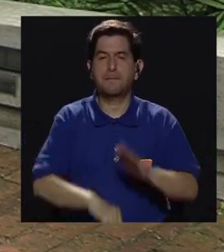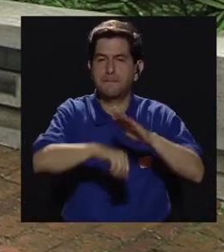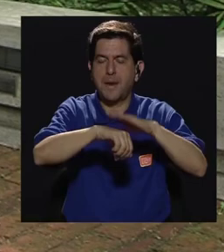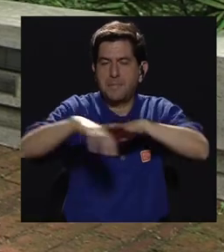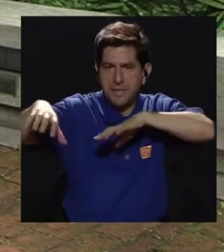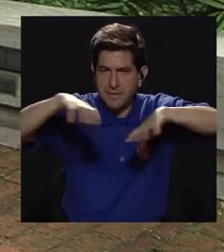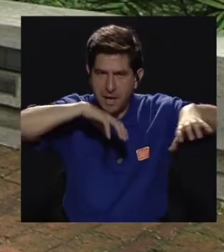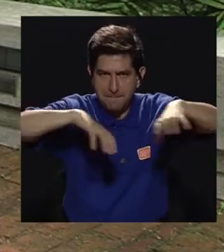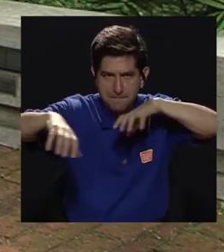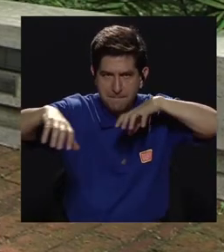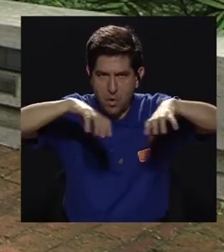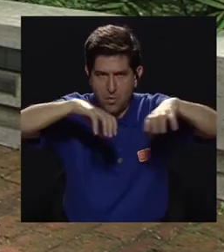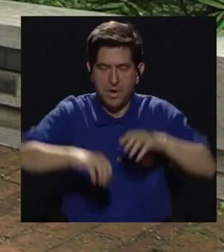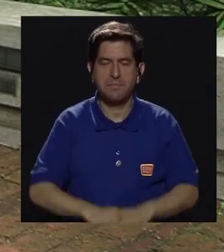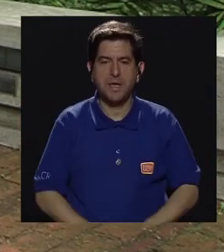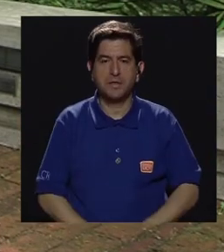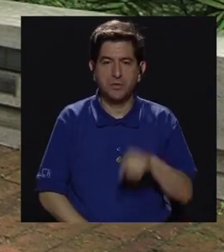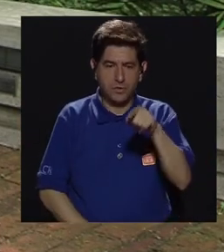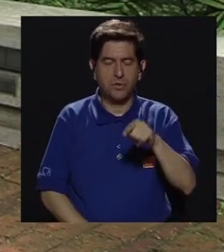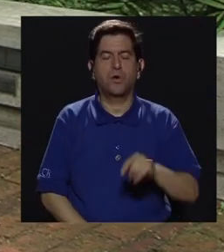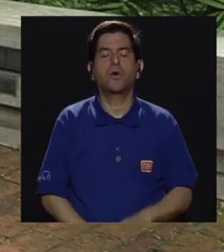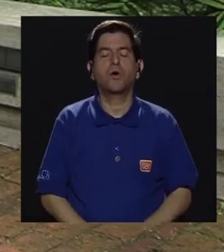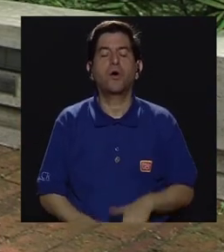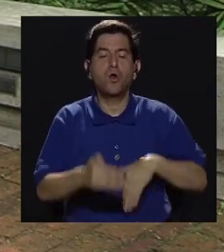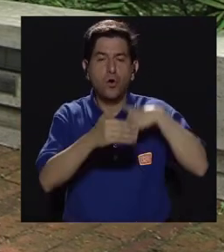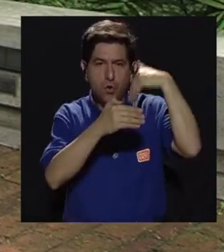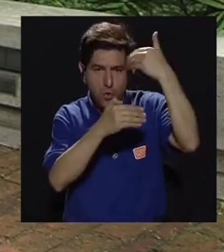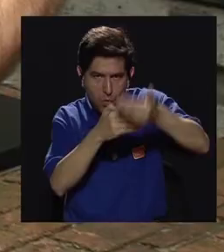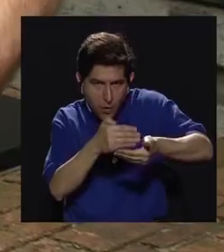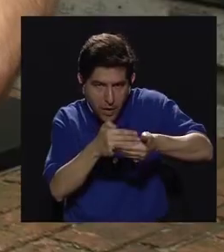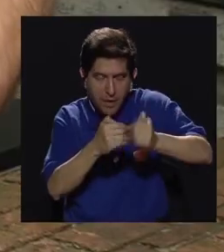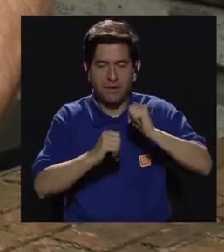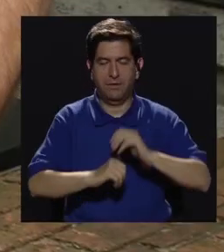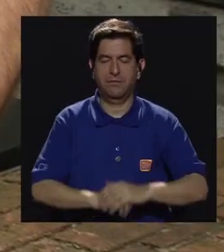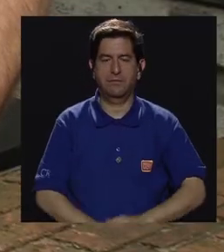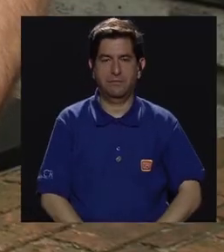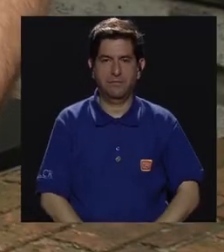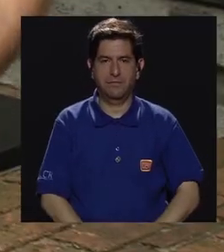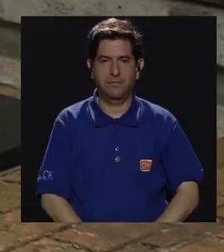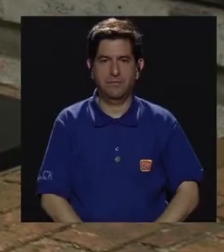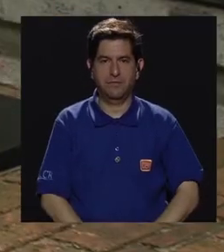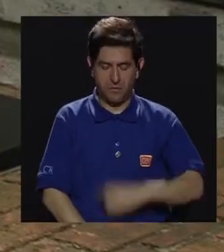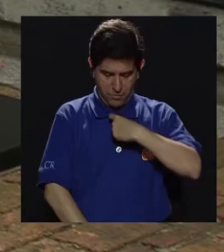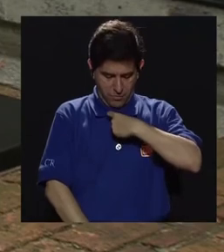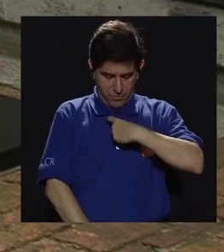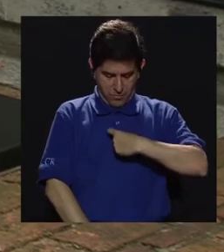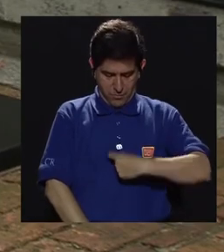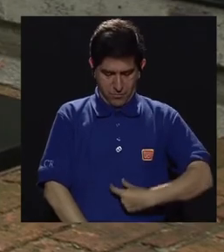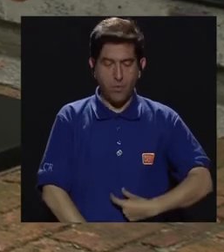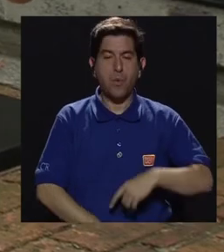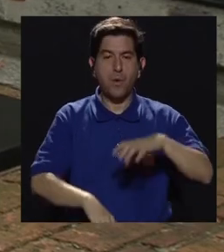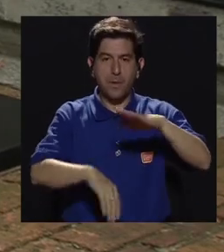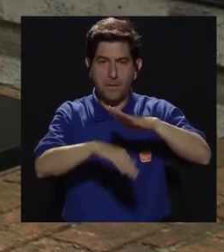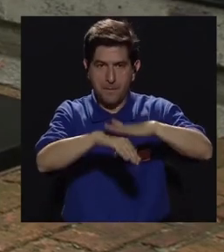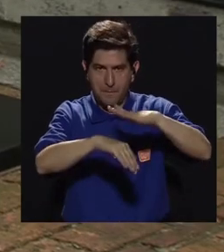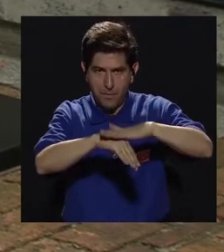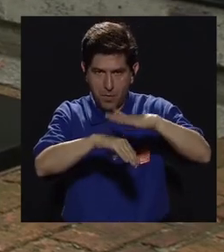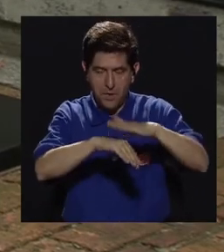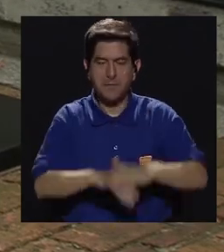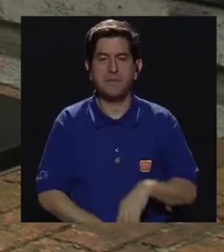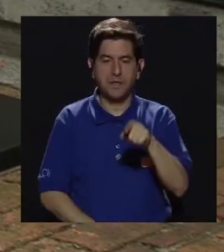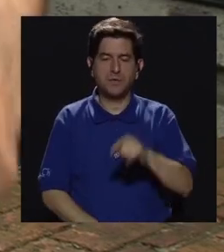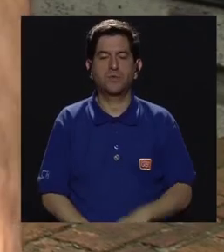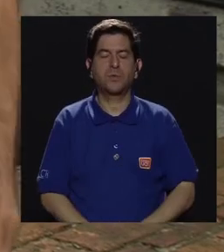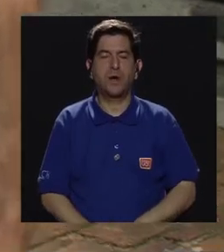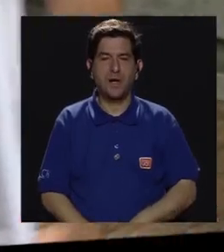los movimientos de rotación. Y tenemos el músculo recto abdominal, que permite el movimiento de flexión.